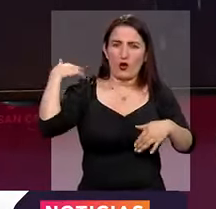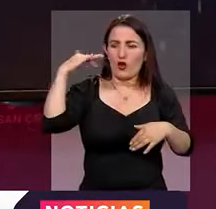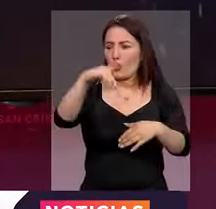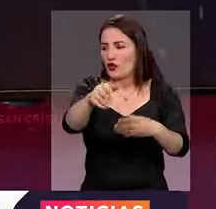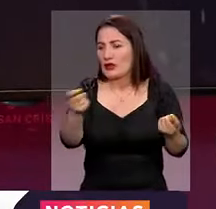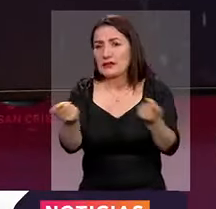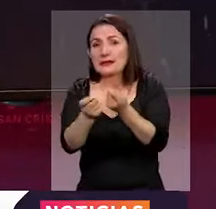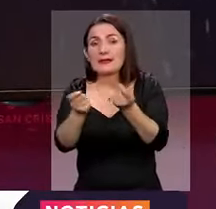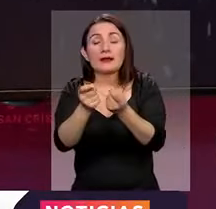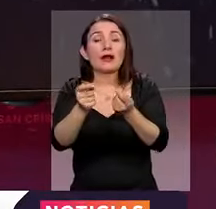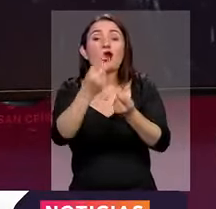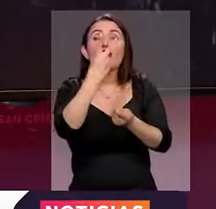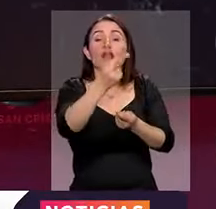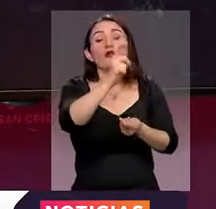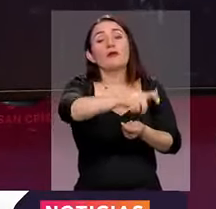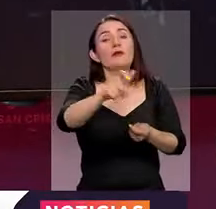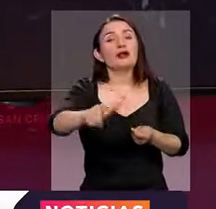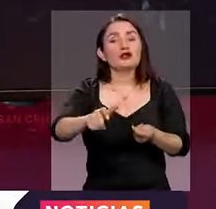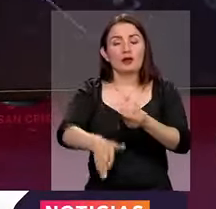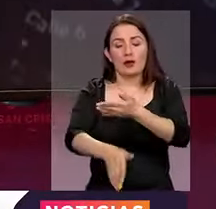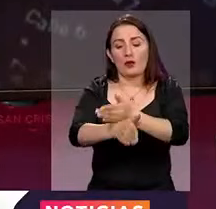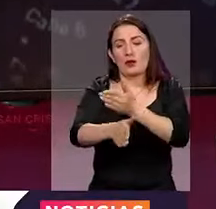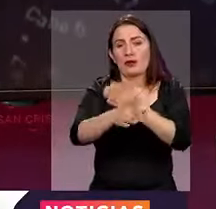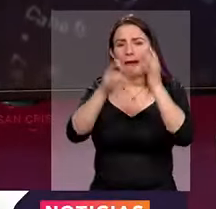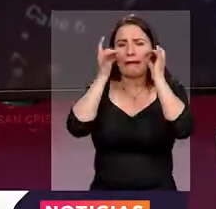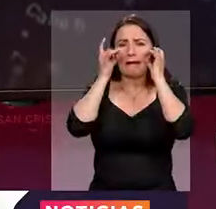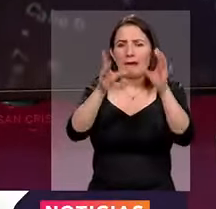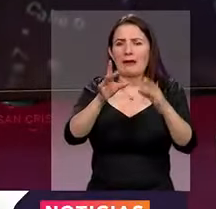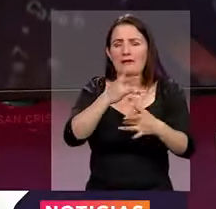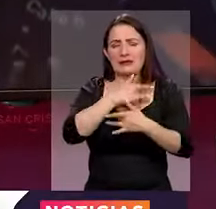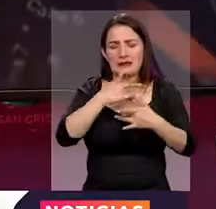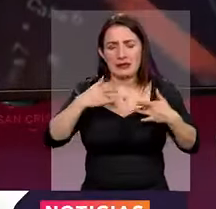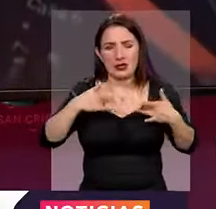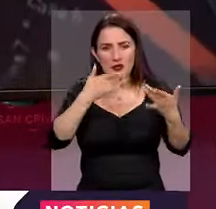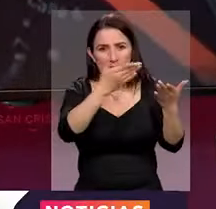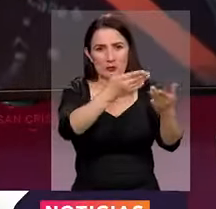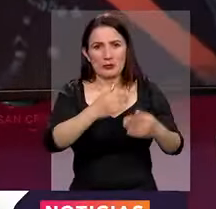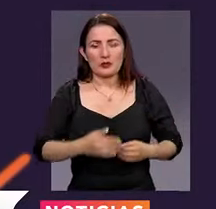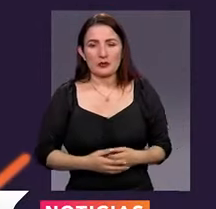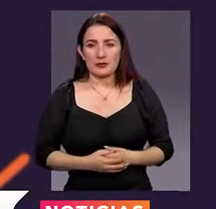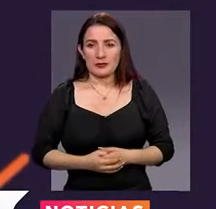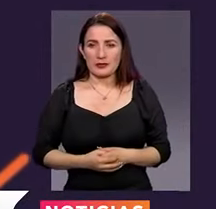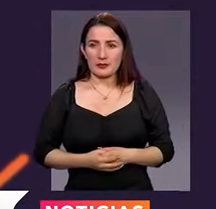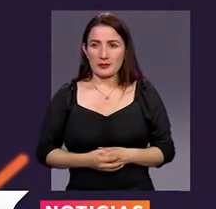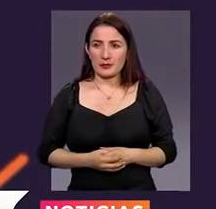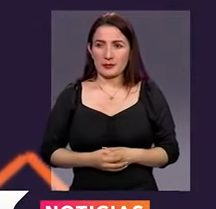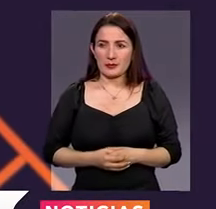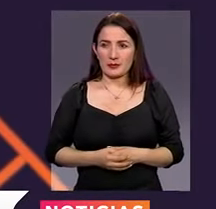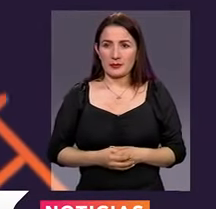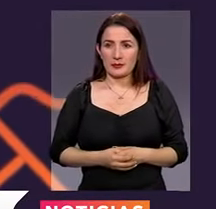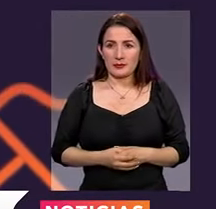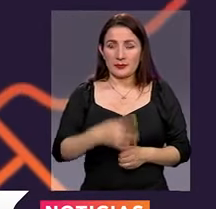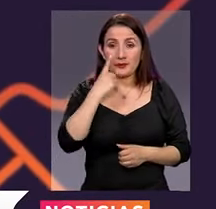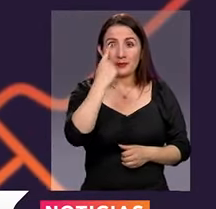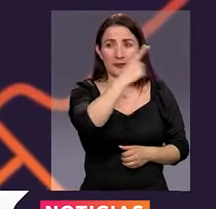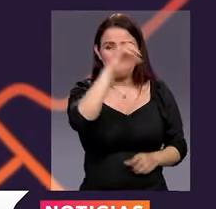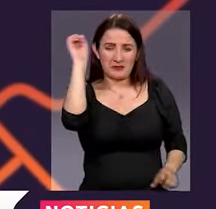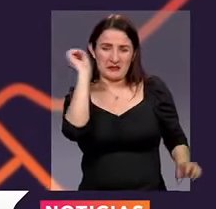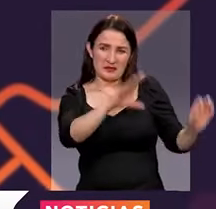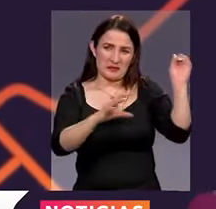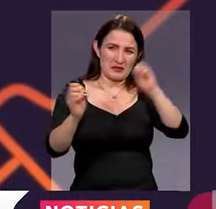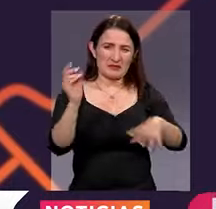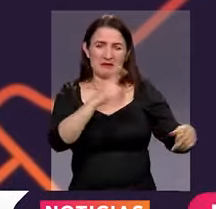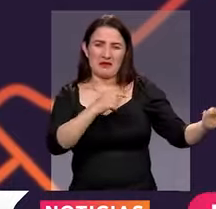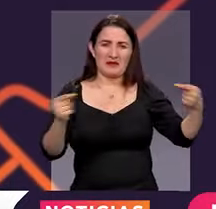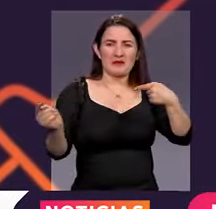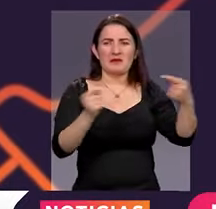vecino. Otras 2 personas continúan en grave estado de salud en el centro médico. Luego de los desmanes, se conoció que